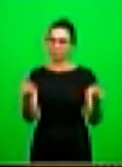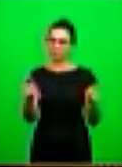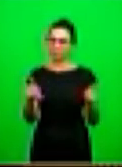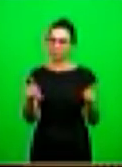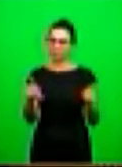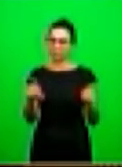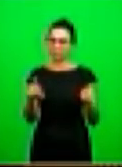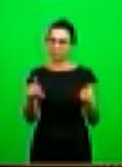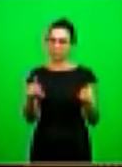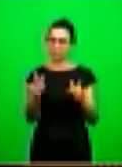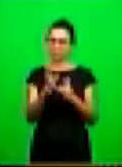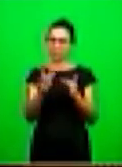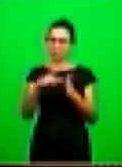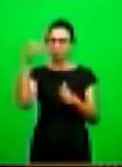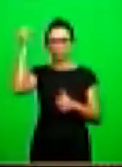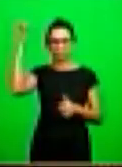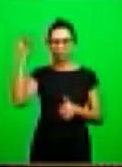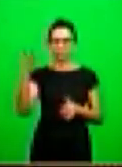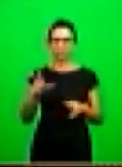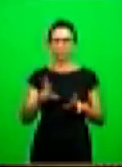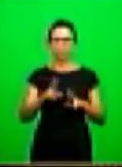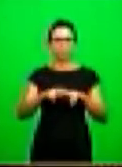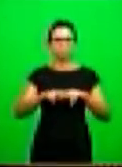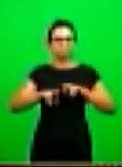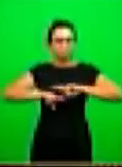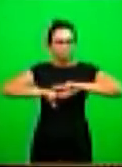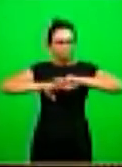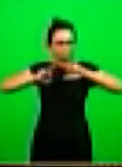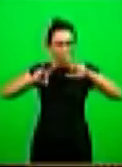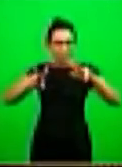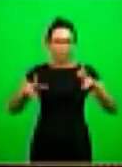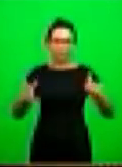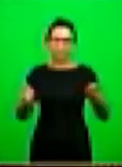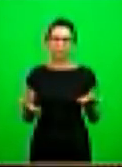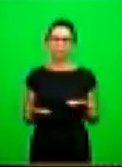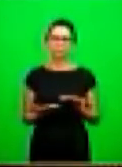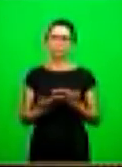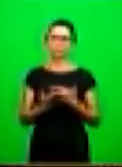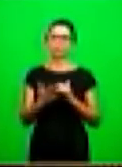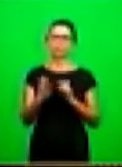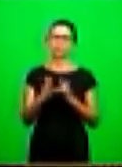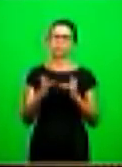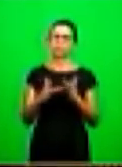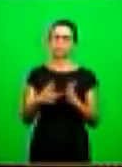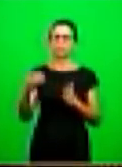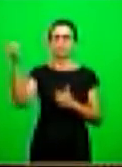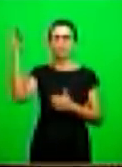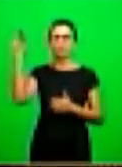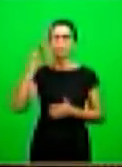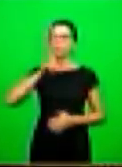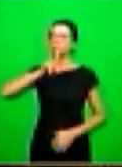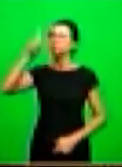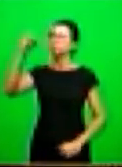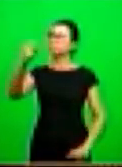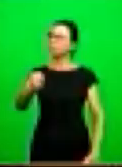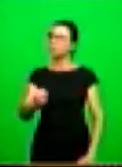de Jesucristo. Jesús se revela a él totalmente diferente. Él ya lo veía como un Dios